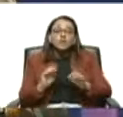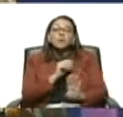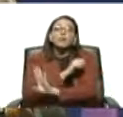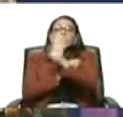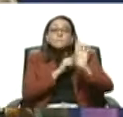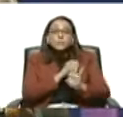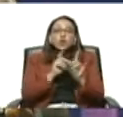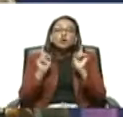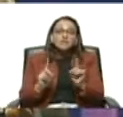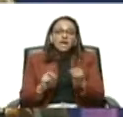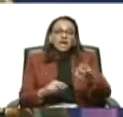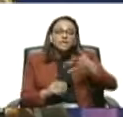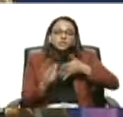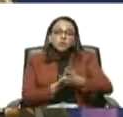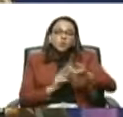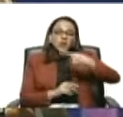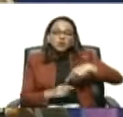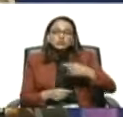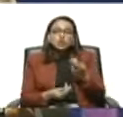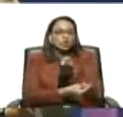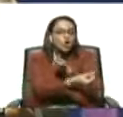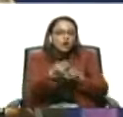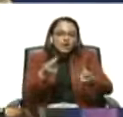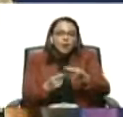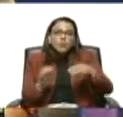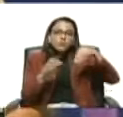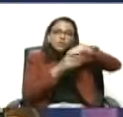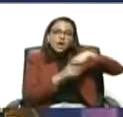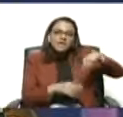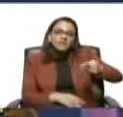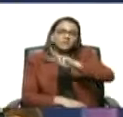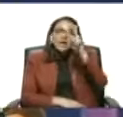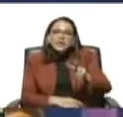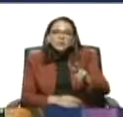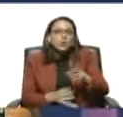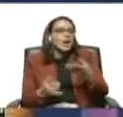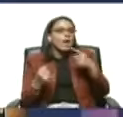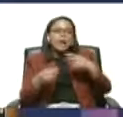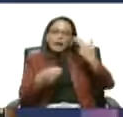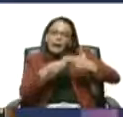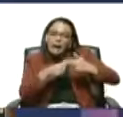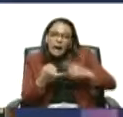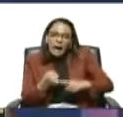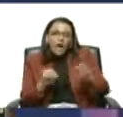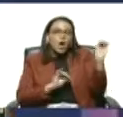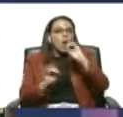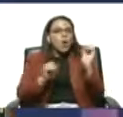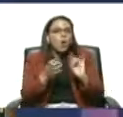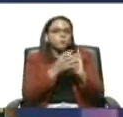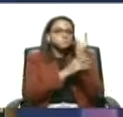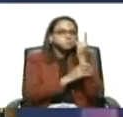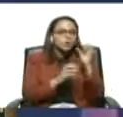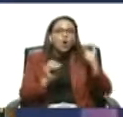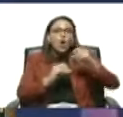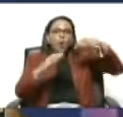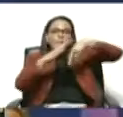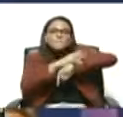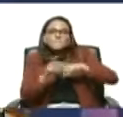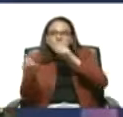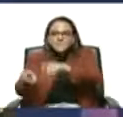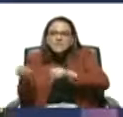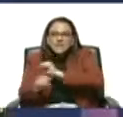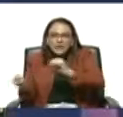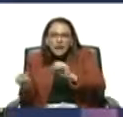recursos energéticos de Venezuela, de todos los recursos, de nuestra biodiversidad y somos sobre todo